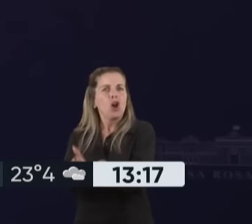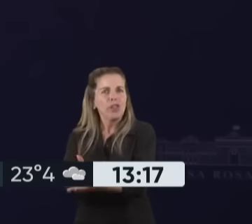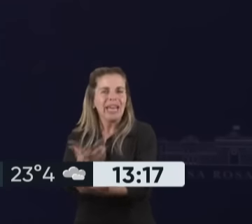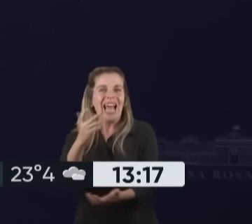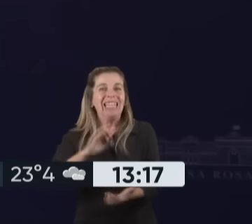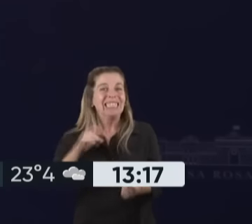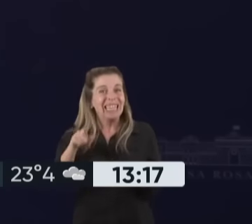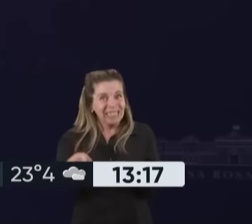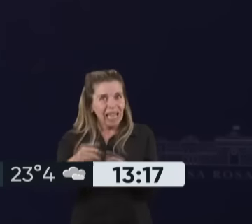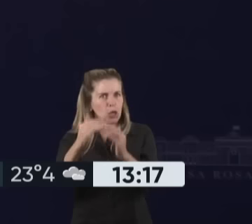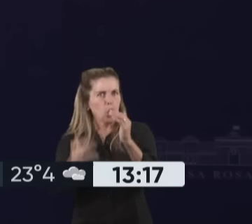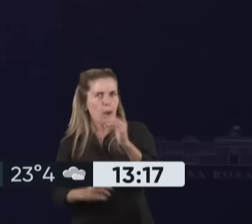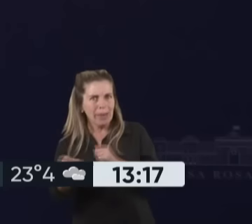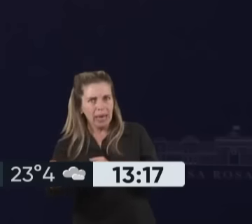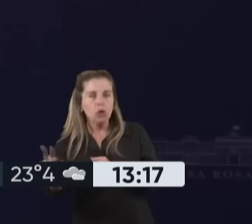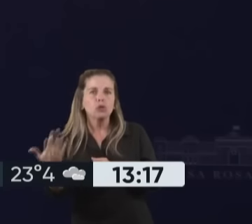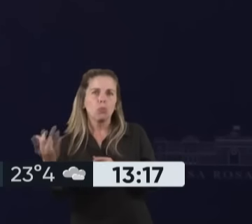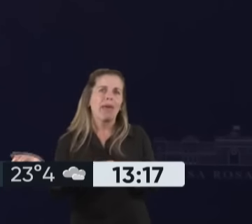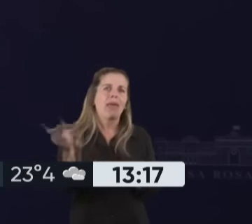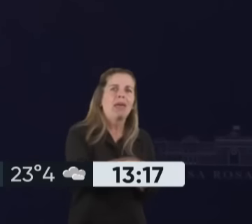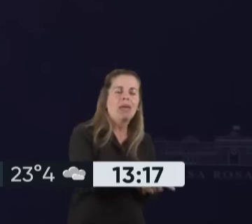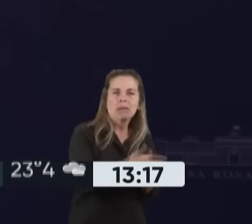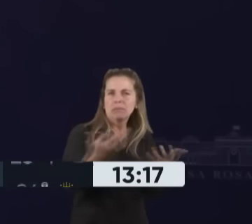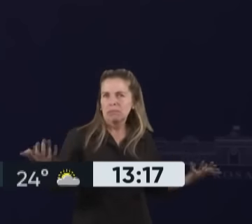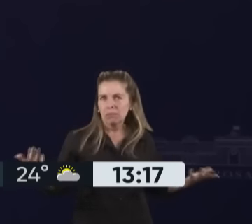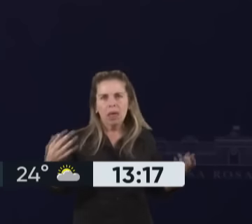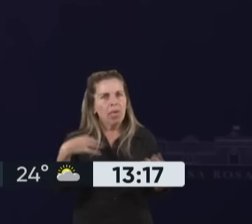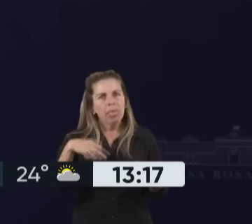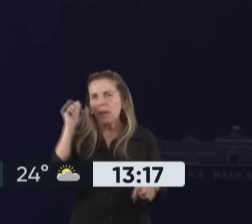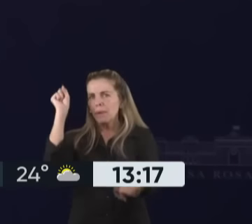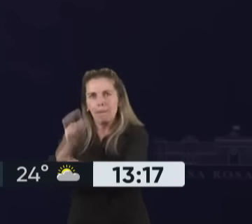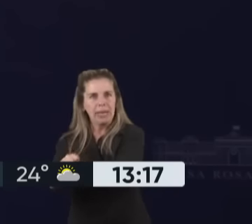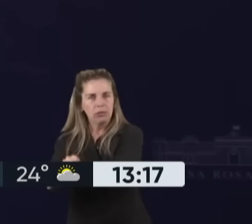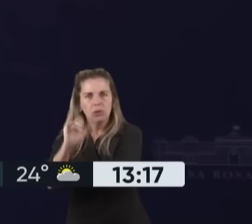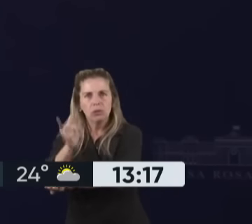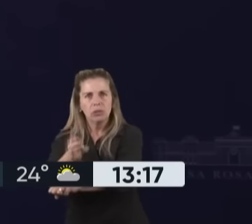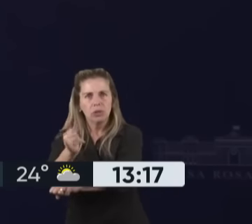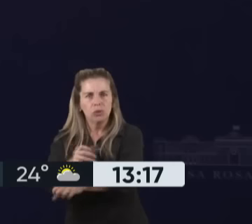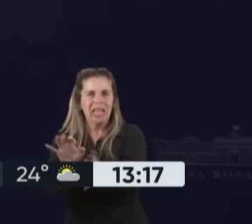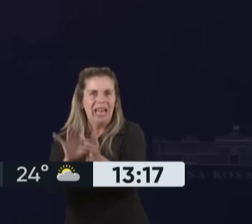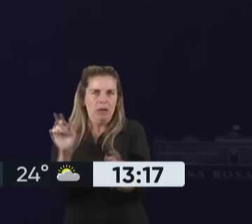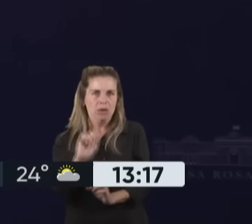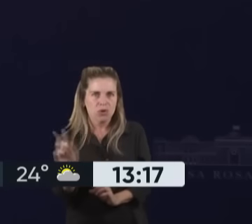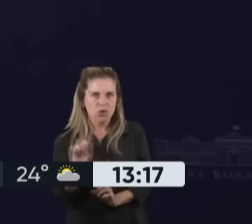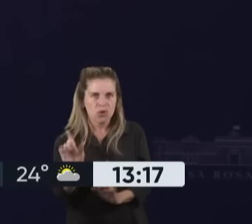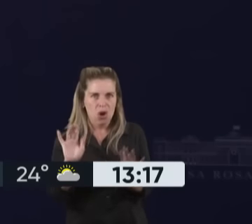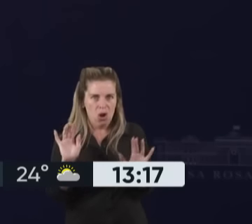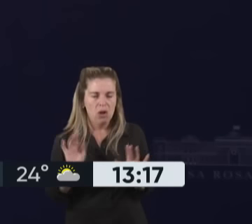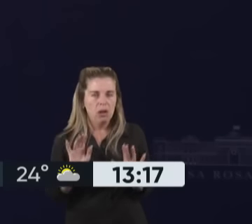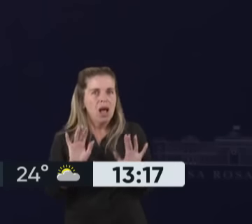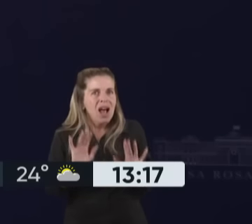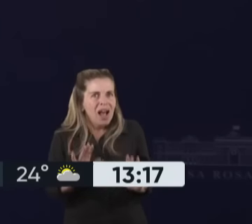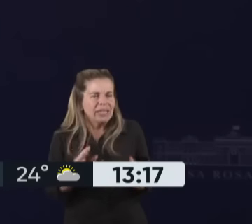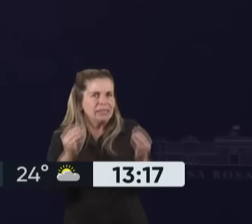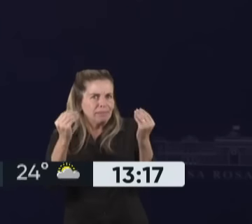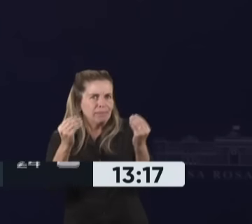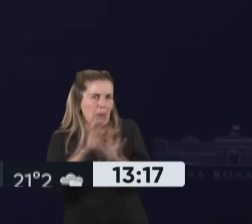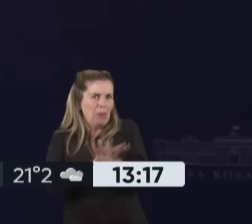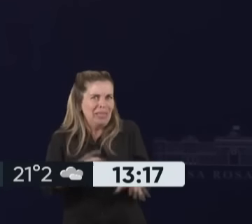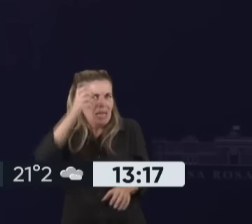ser beneficiado con la ejecución condicional y no cumplirla efectivamente. Esto habilita la puerta giratoria